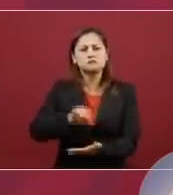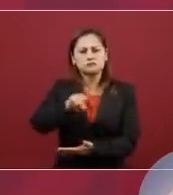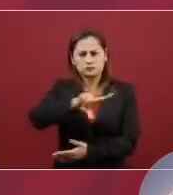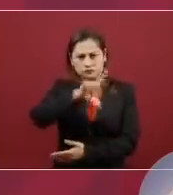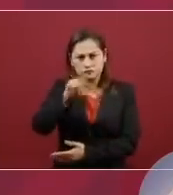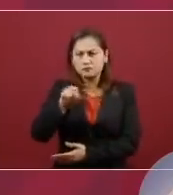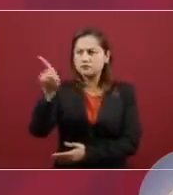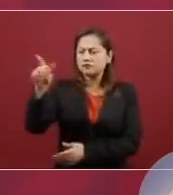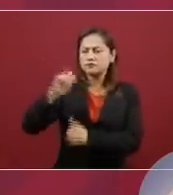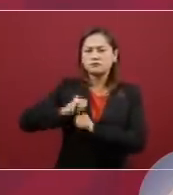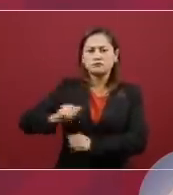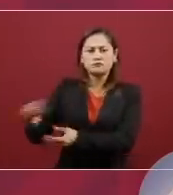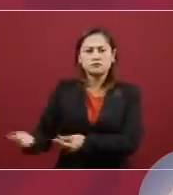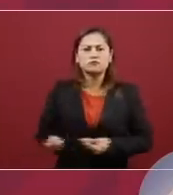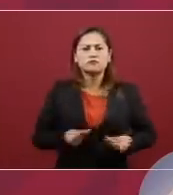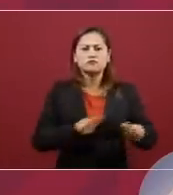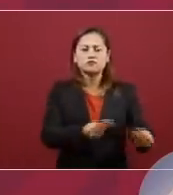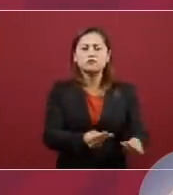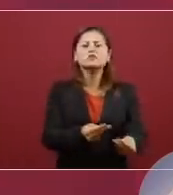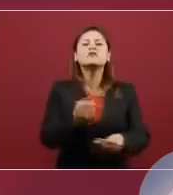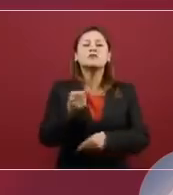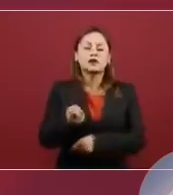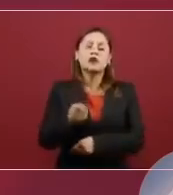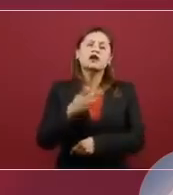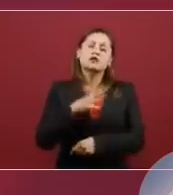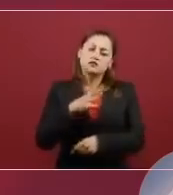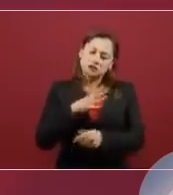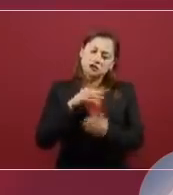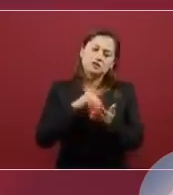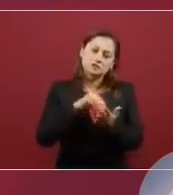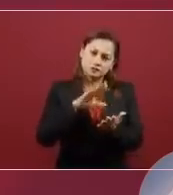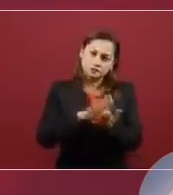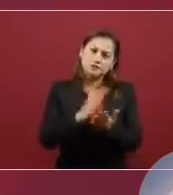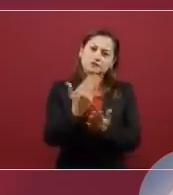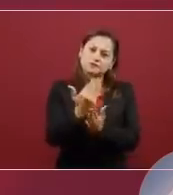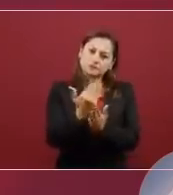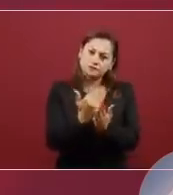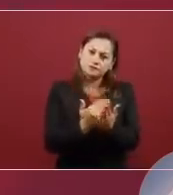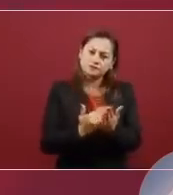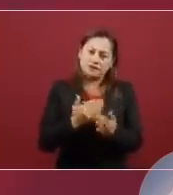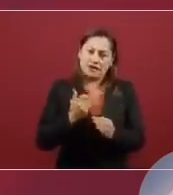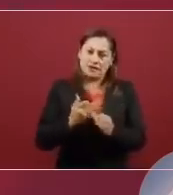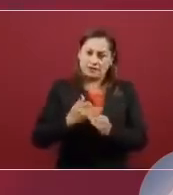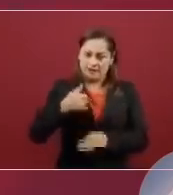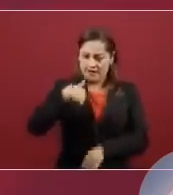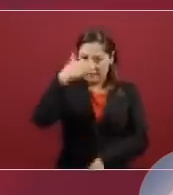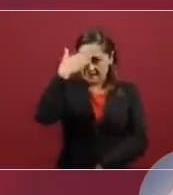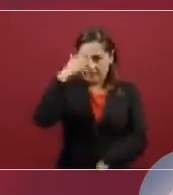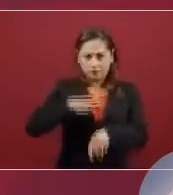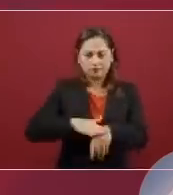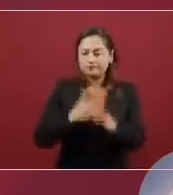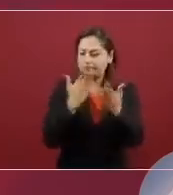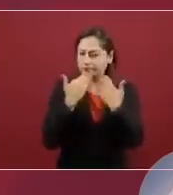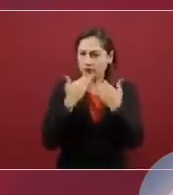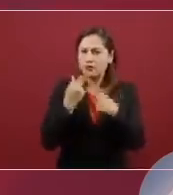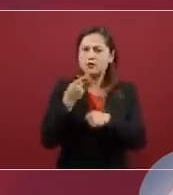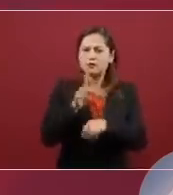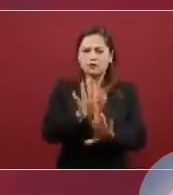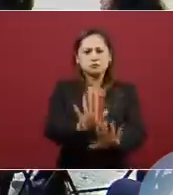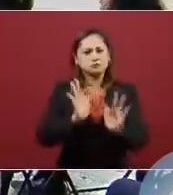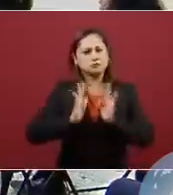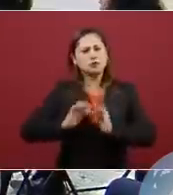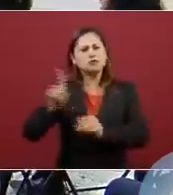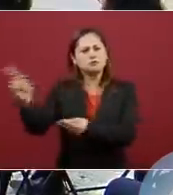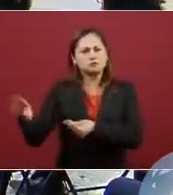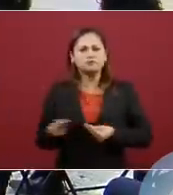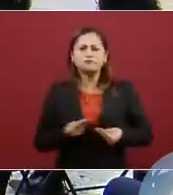los registros desde el inicio del mecanismo. No traigo aquí en la memoria todos los datos, pero se lo haremos llegar. En